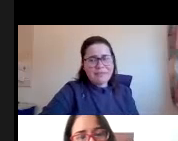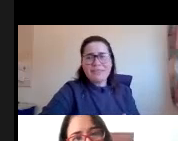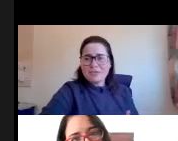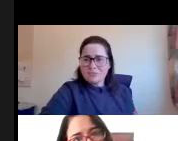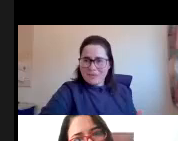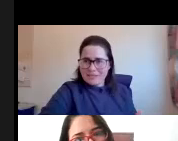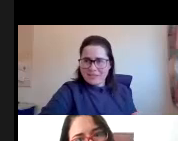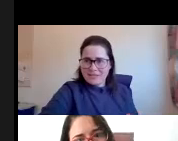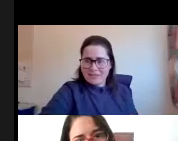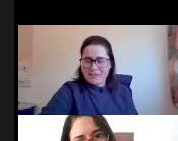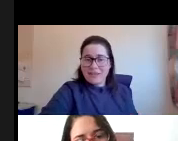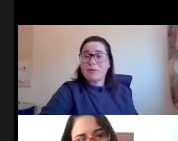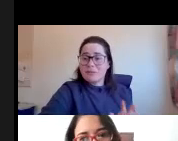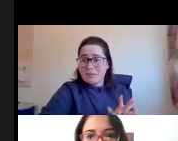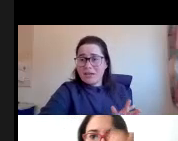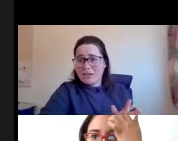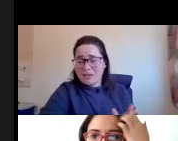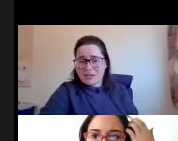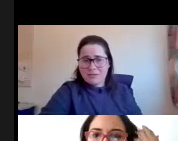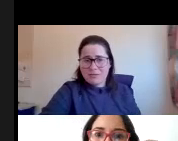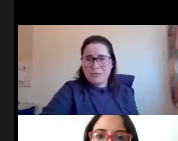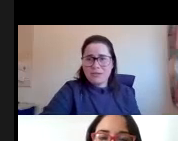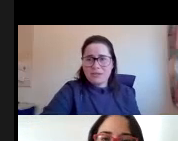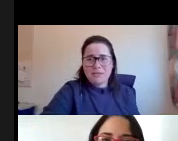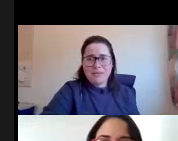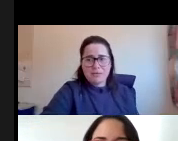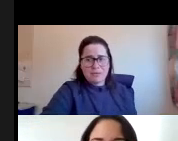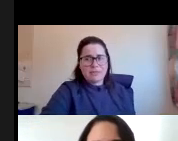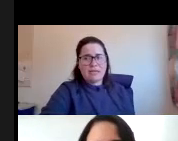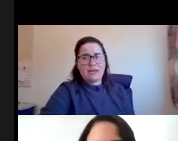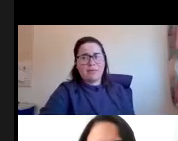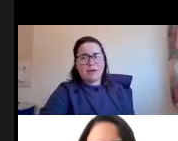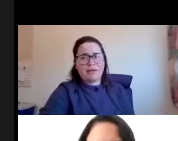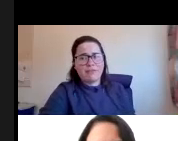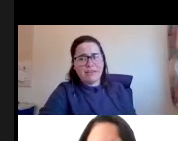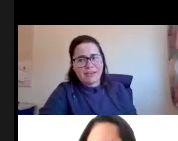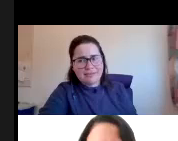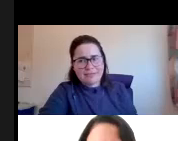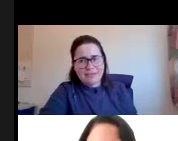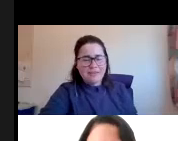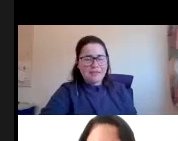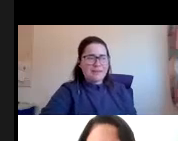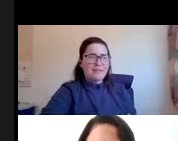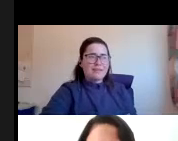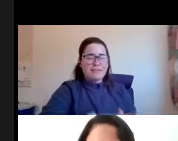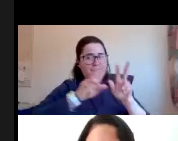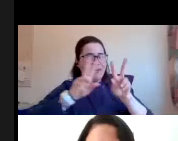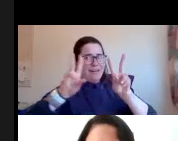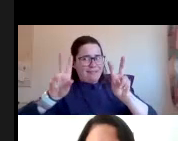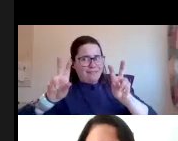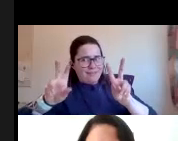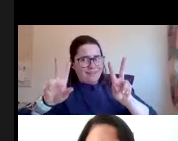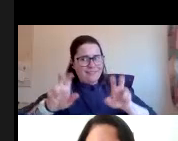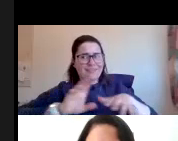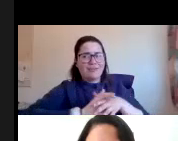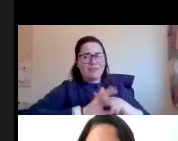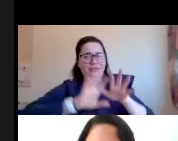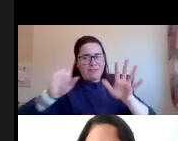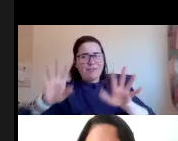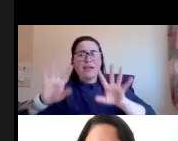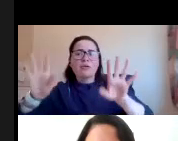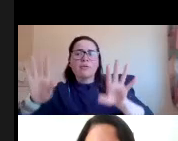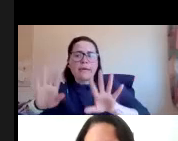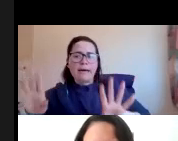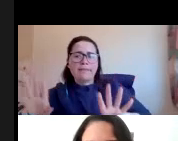Lo que pasa en esos meses es en Guatemala, en octubre y en diciembre es cuando empieza la época fría. Fría, ¿verdad? O sea, no